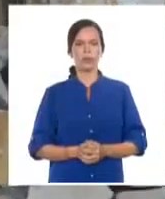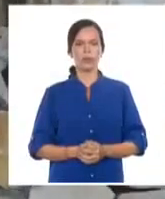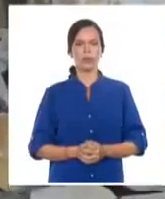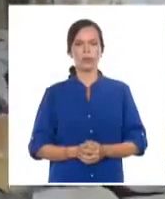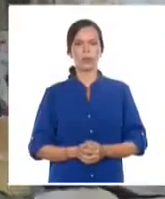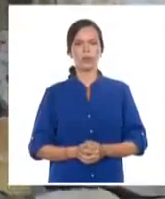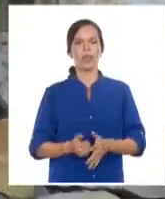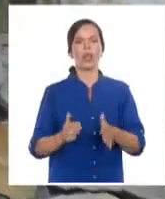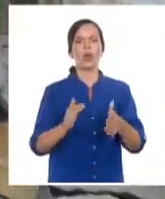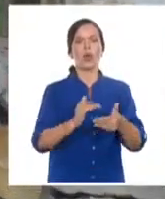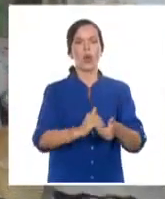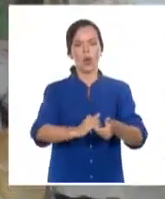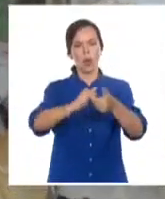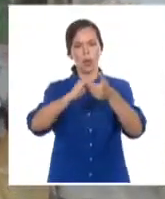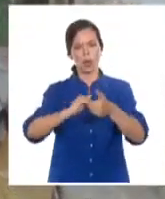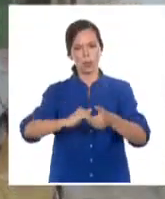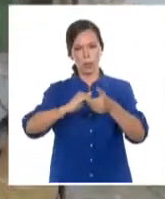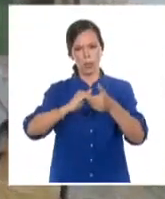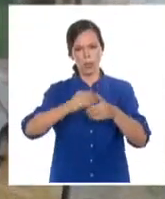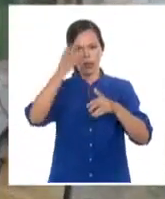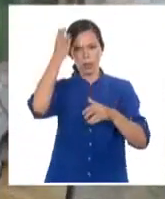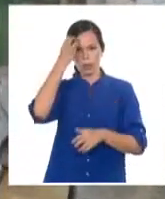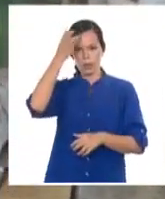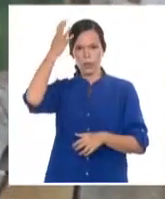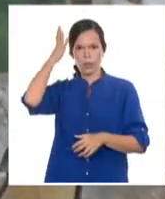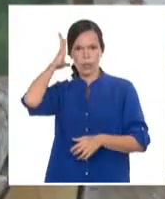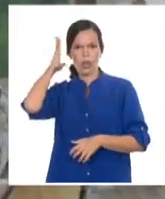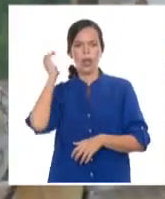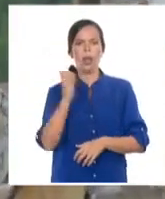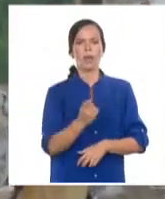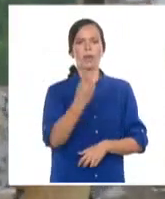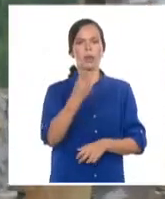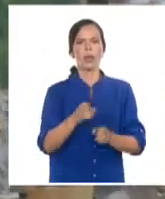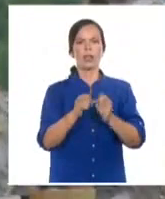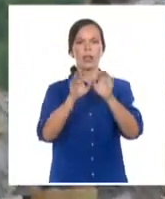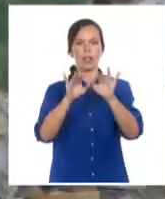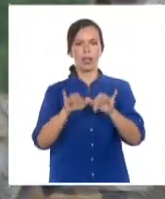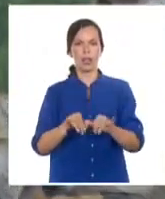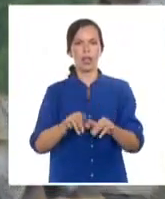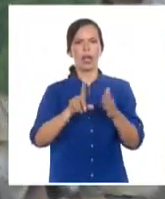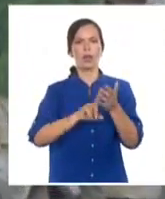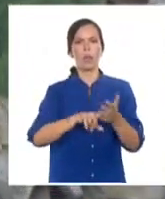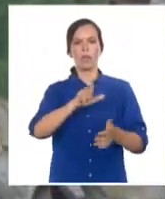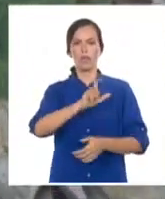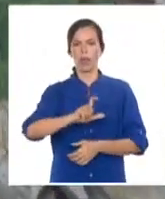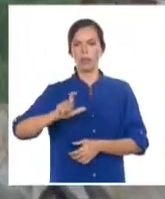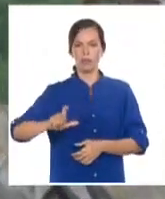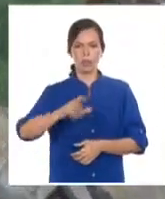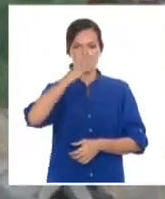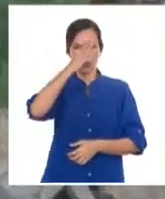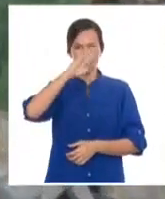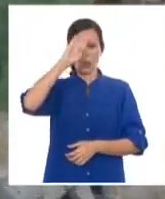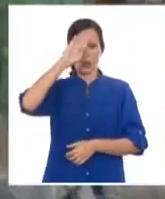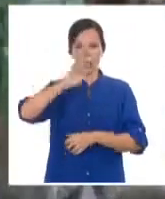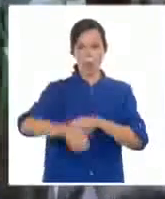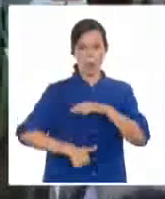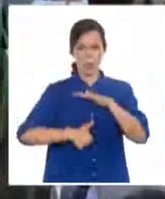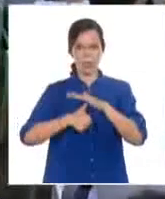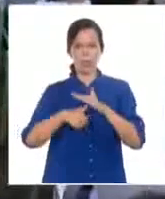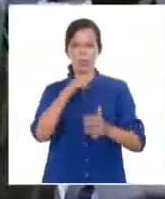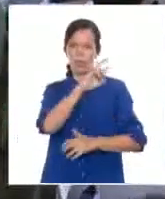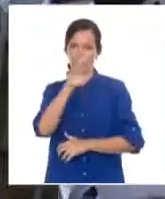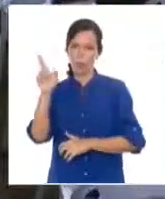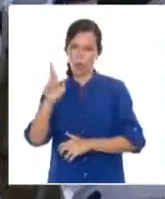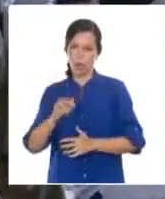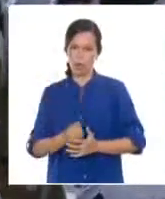compañero Miguel Díaz caner Bermúdez primer Secretario del comité central del partido comunista de Cuba y presidente de la república